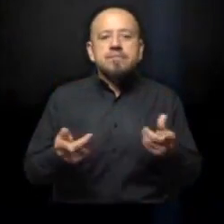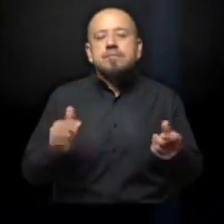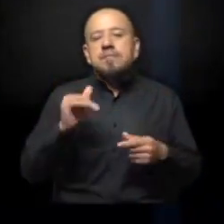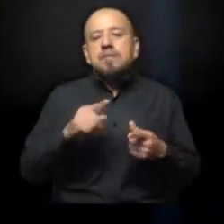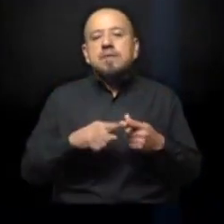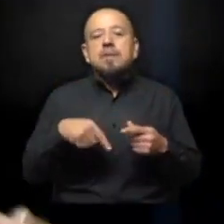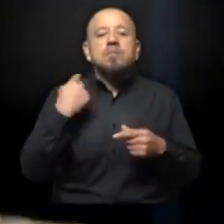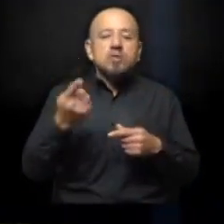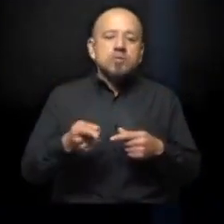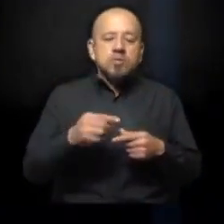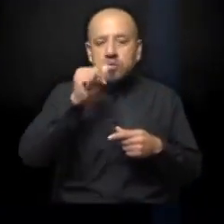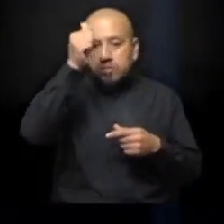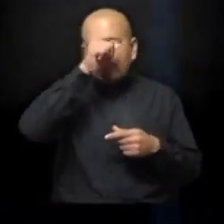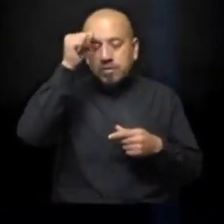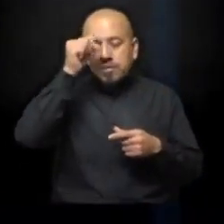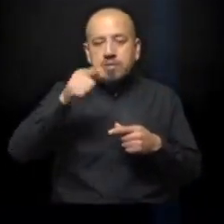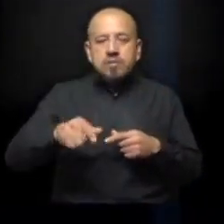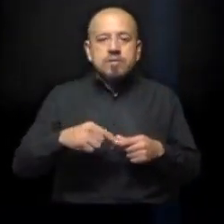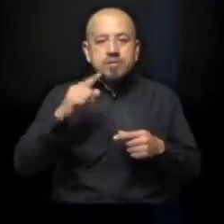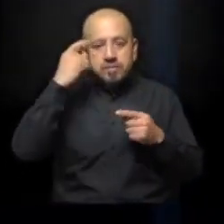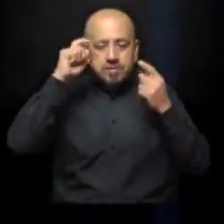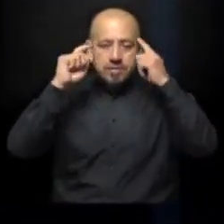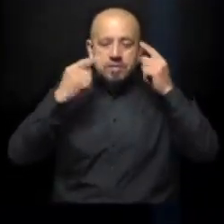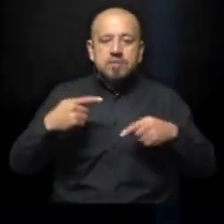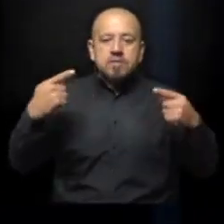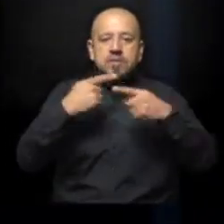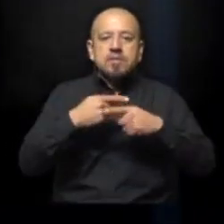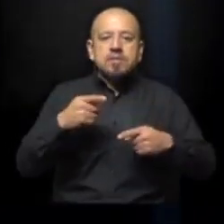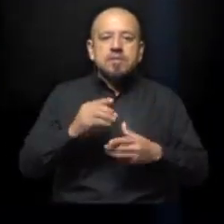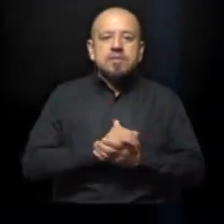y volvemos el próximo domingo con otras ideas cruzadas